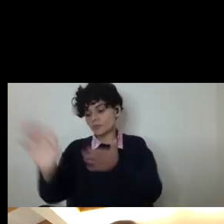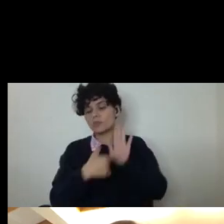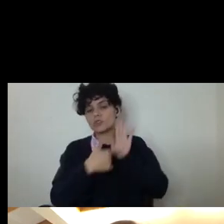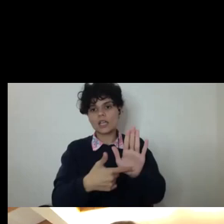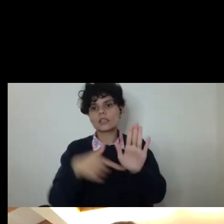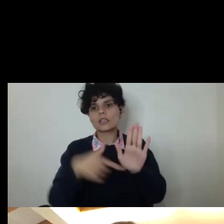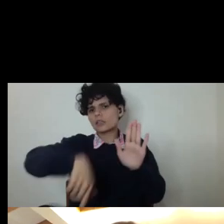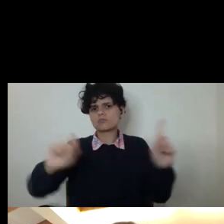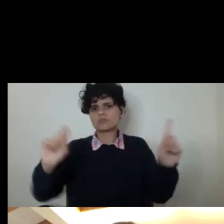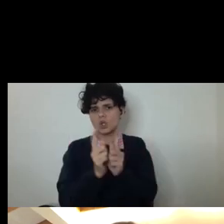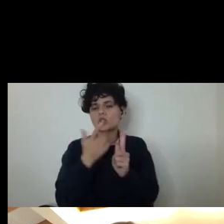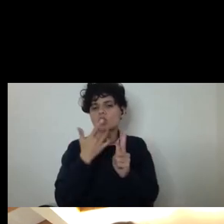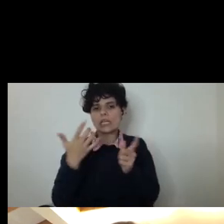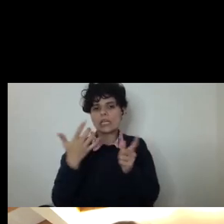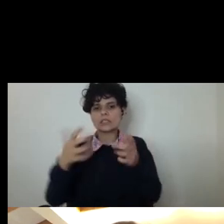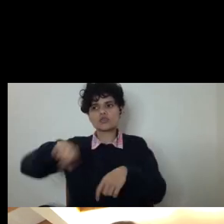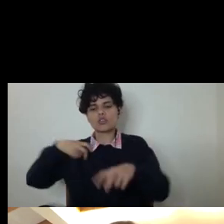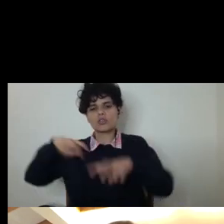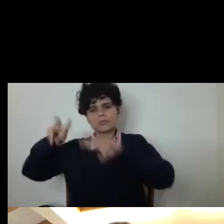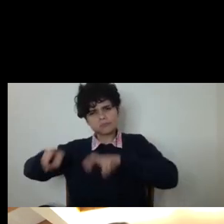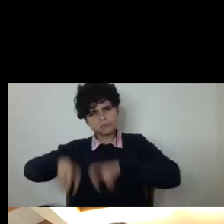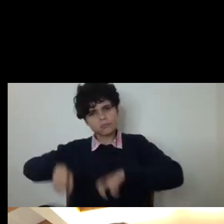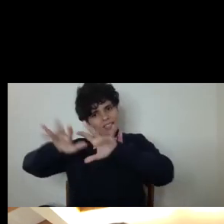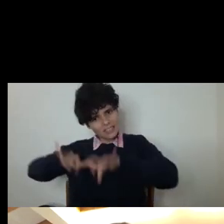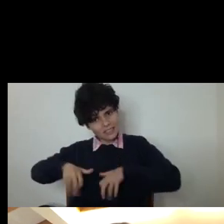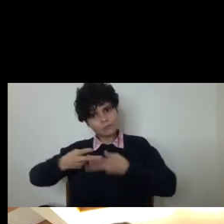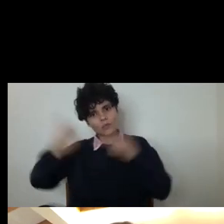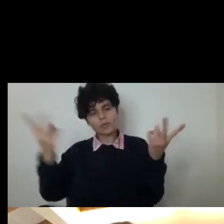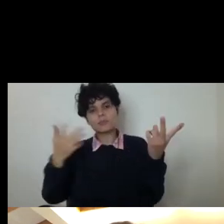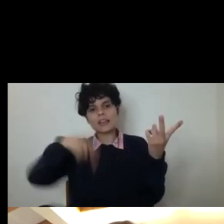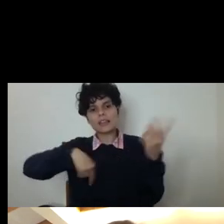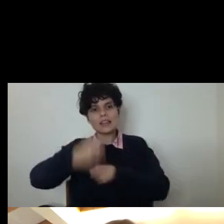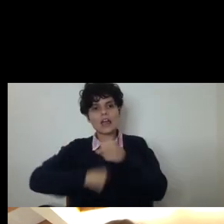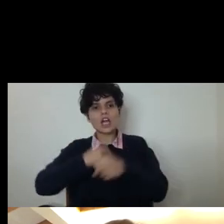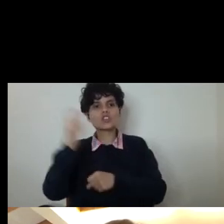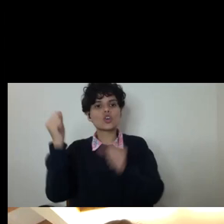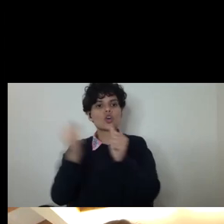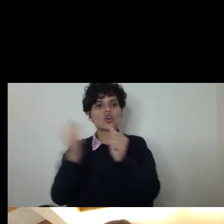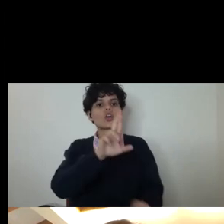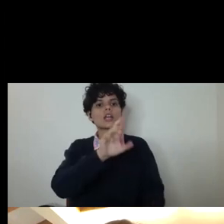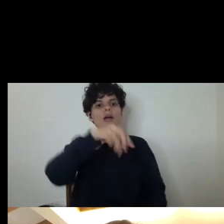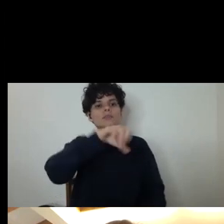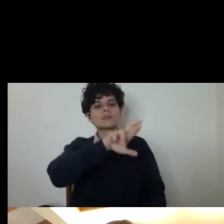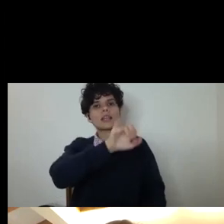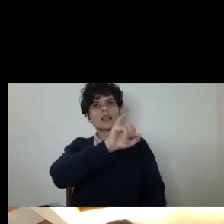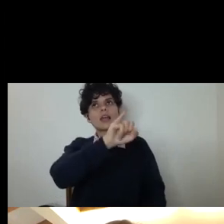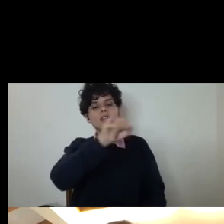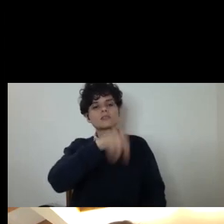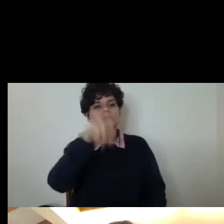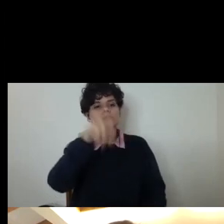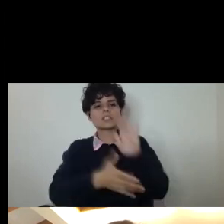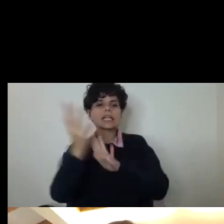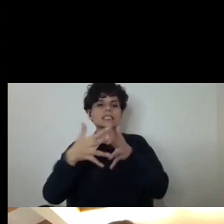bien breve, un estudio que publicamos recién este año con Omar Ramírez, que nos está haciendo un postdoctorado en la Universidad de Heidelberg,